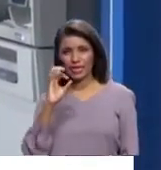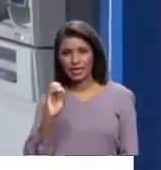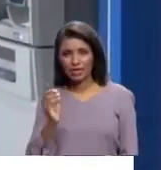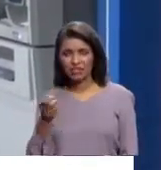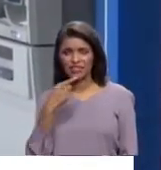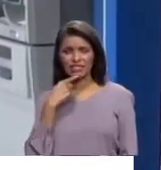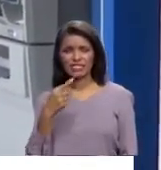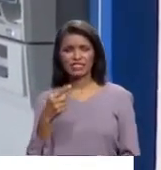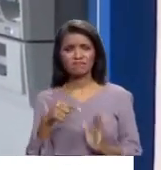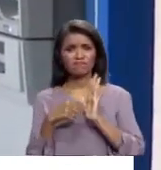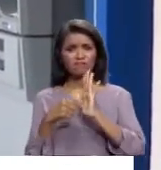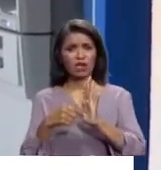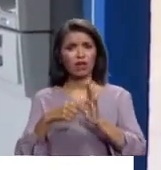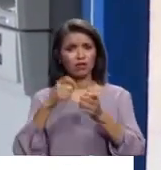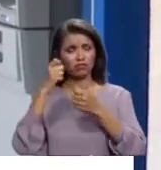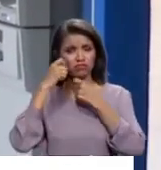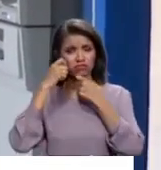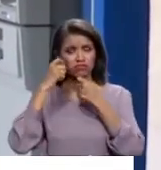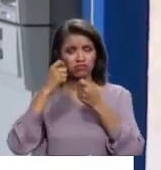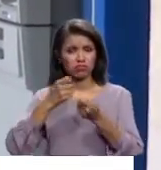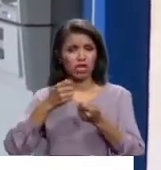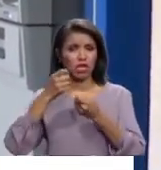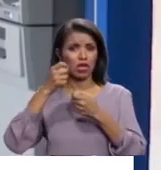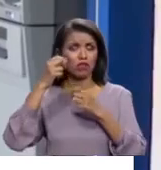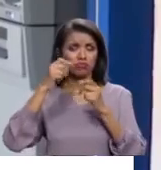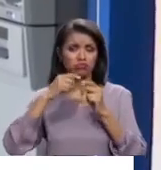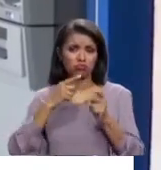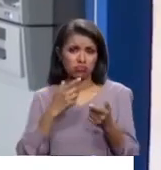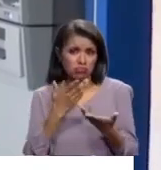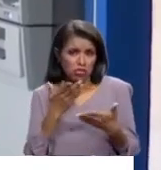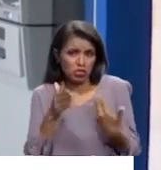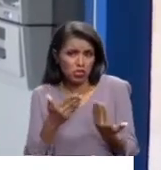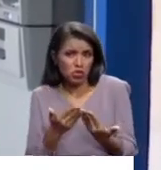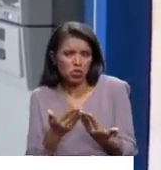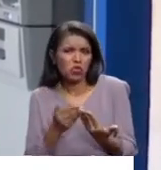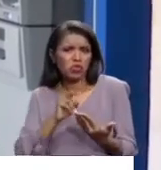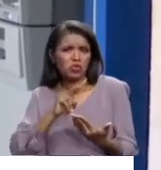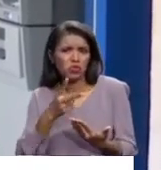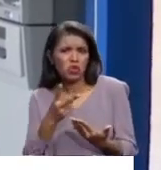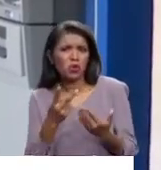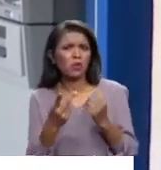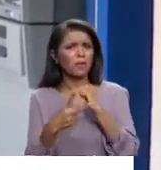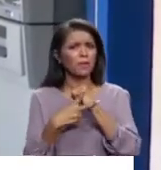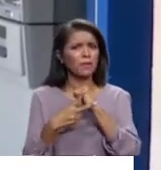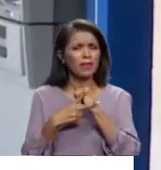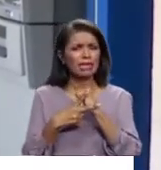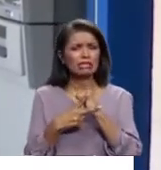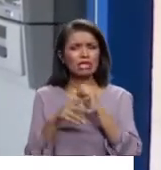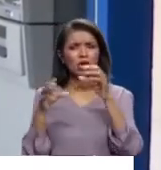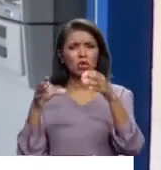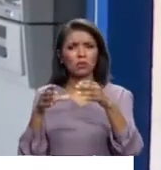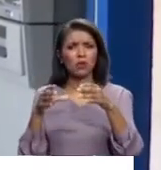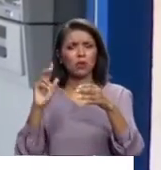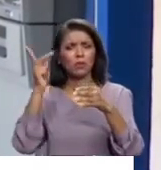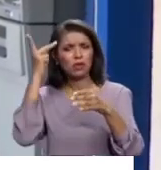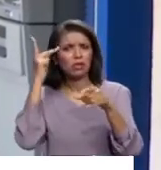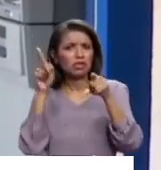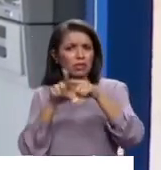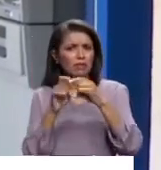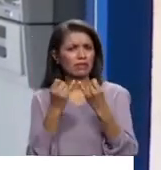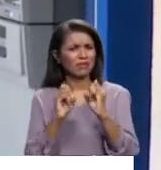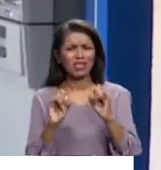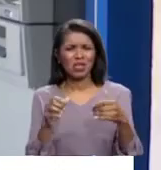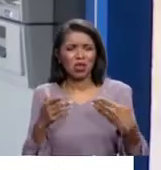inconstitucionalidad que ha presentado aquí en la Corte Suprema de Justicia y que tiene que ver con la doble postulación, no solamente por libre postulación, sino también por